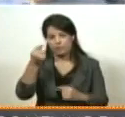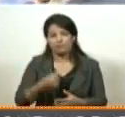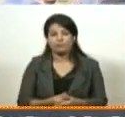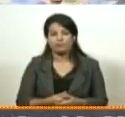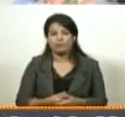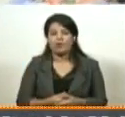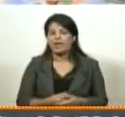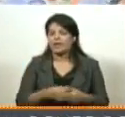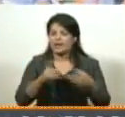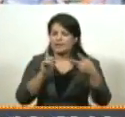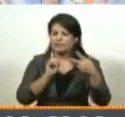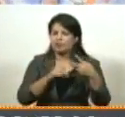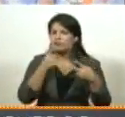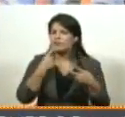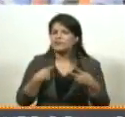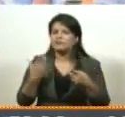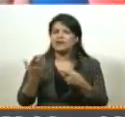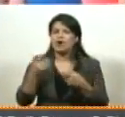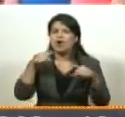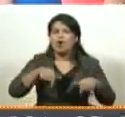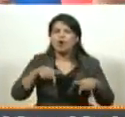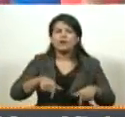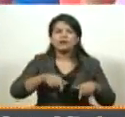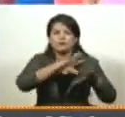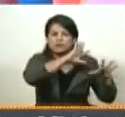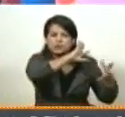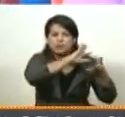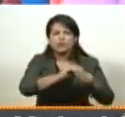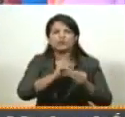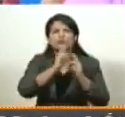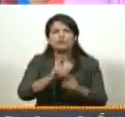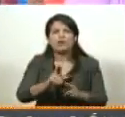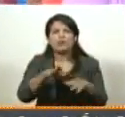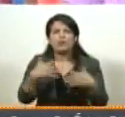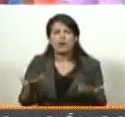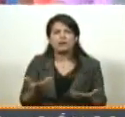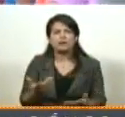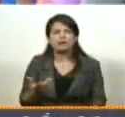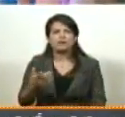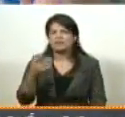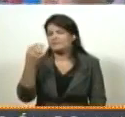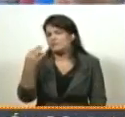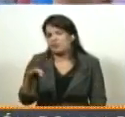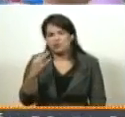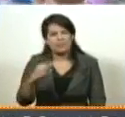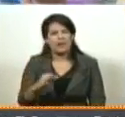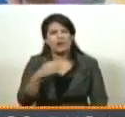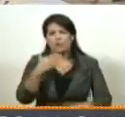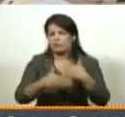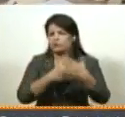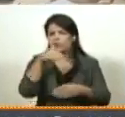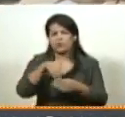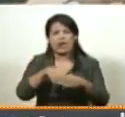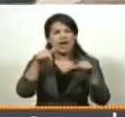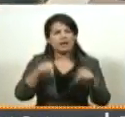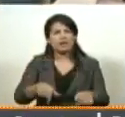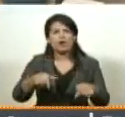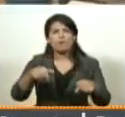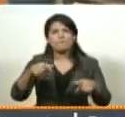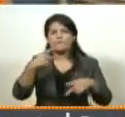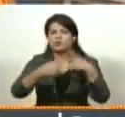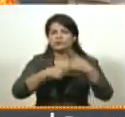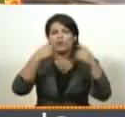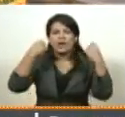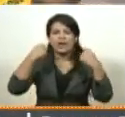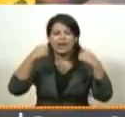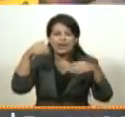la publicación de resultados, es un proceso electoral. Como siempre, los procesos electorales. Aquí este es un proceso electoral que